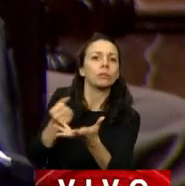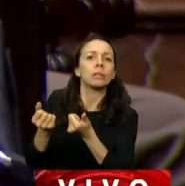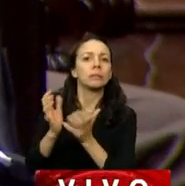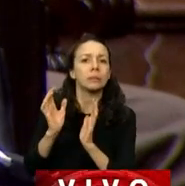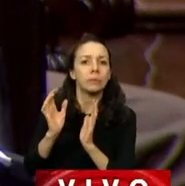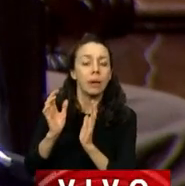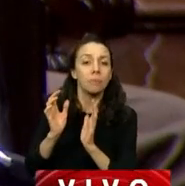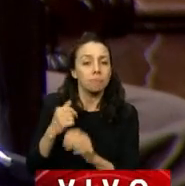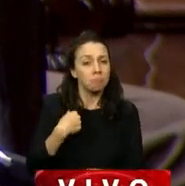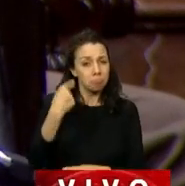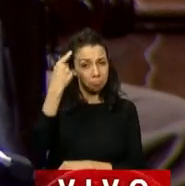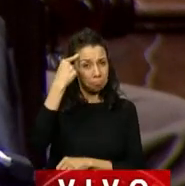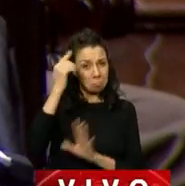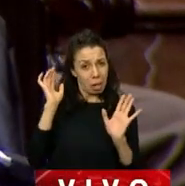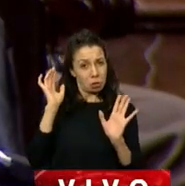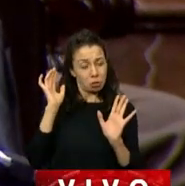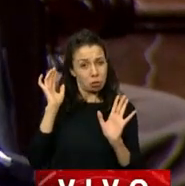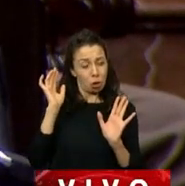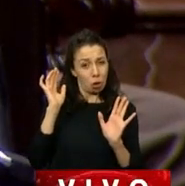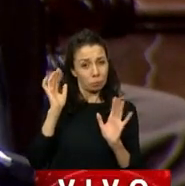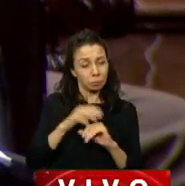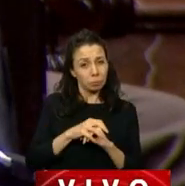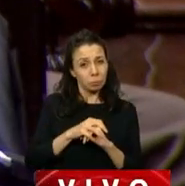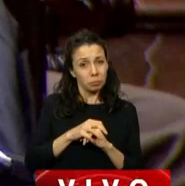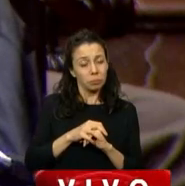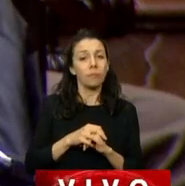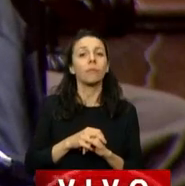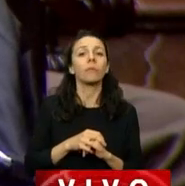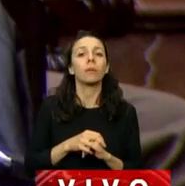me pregunto por qué no tuvieron